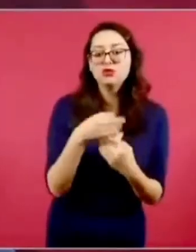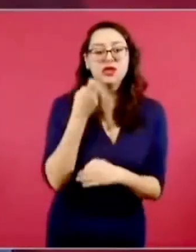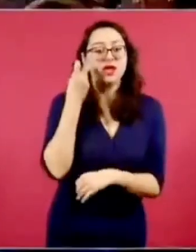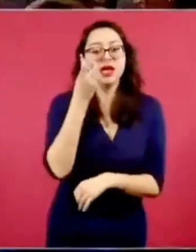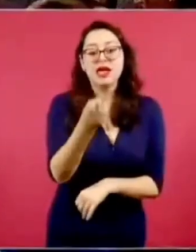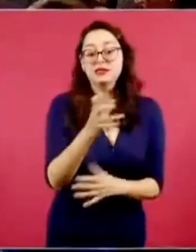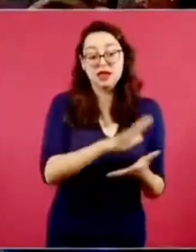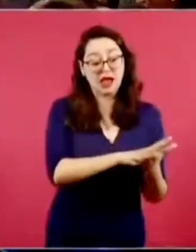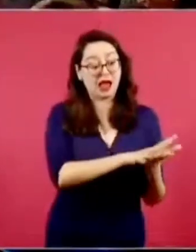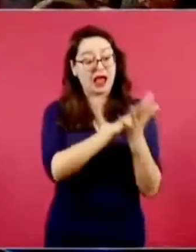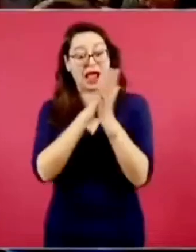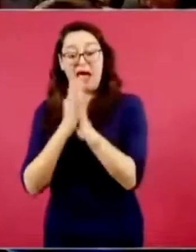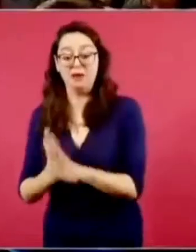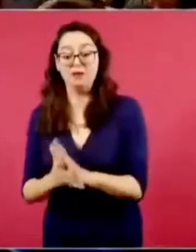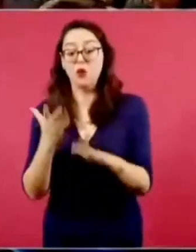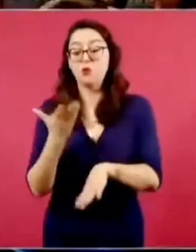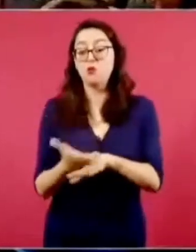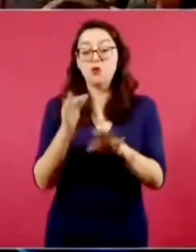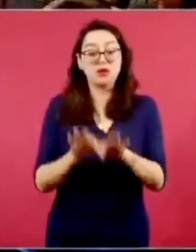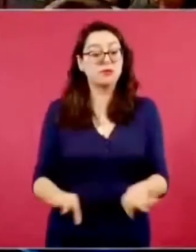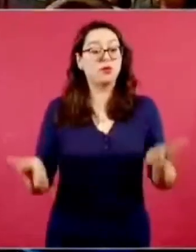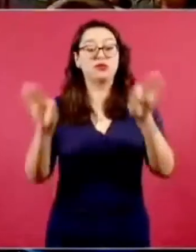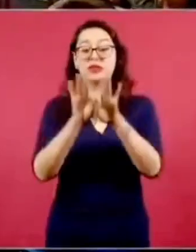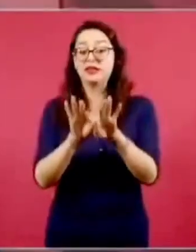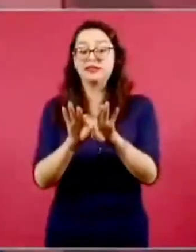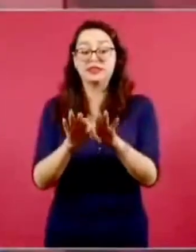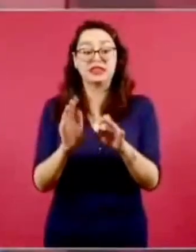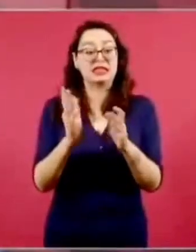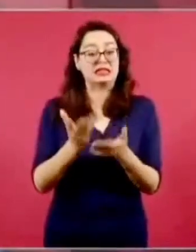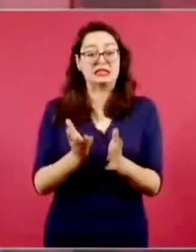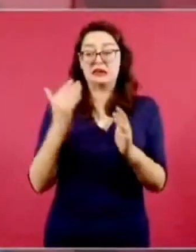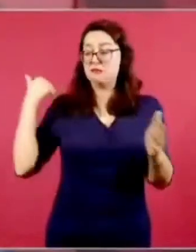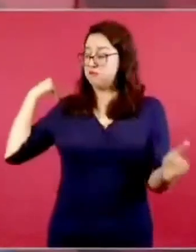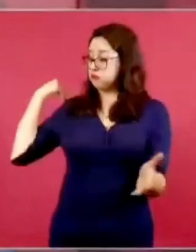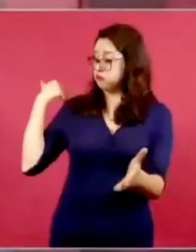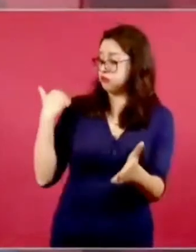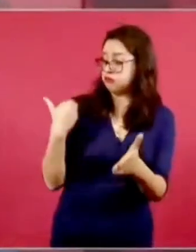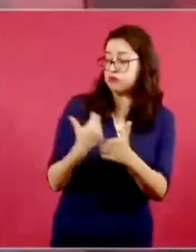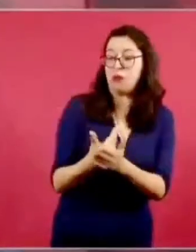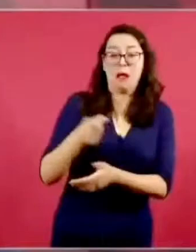porque no podíamos continuar con la decadencia